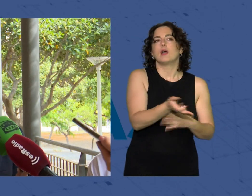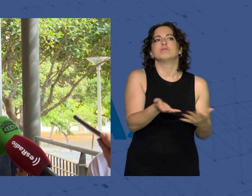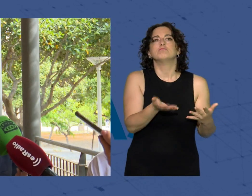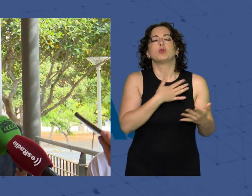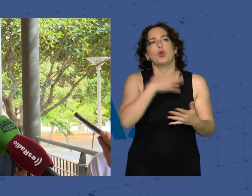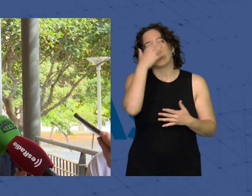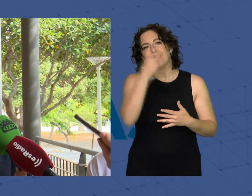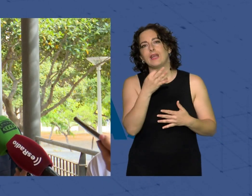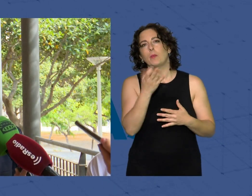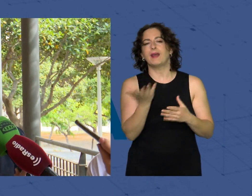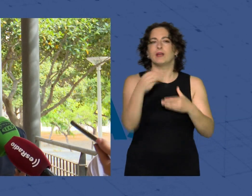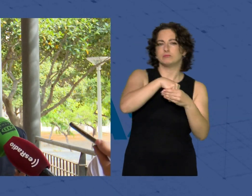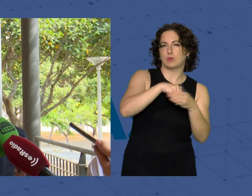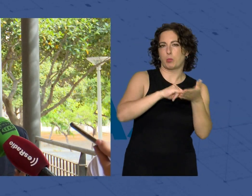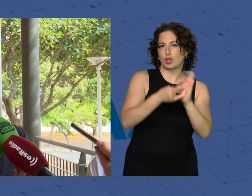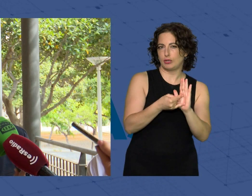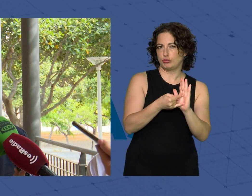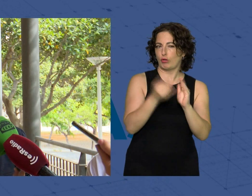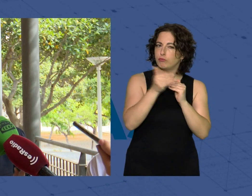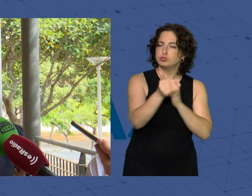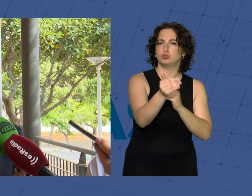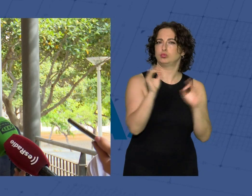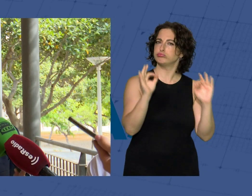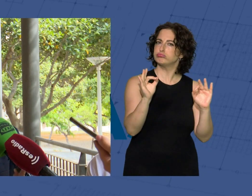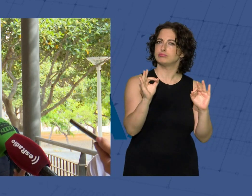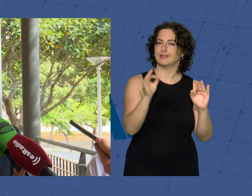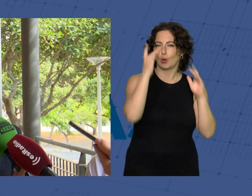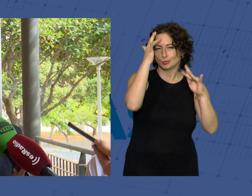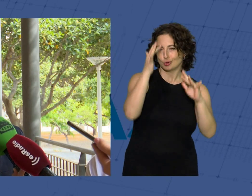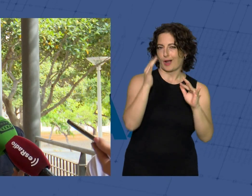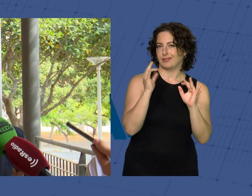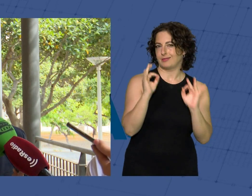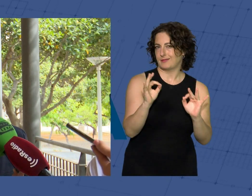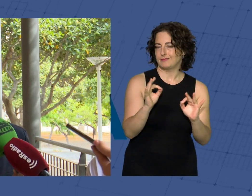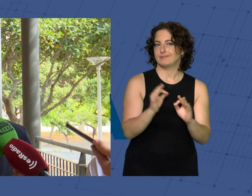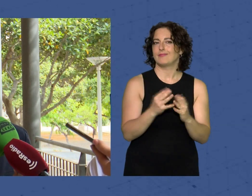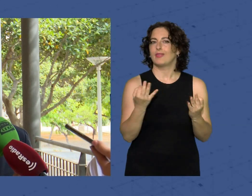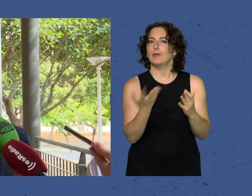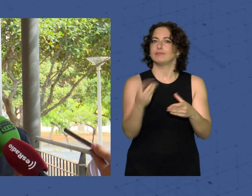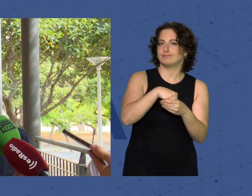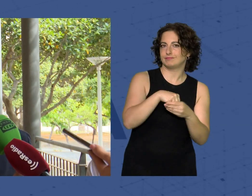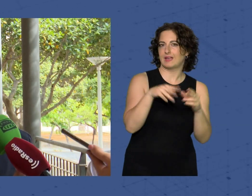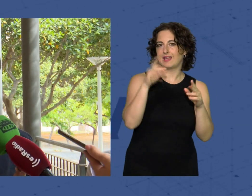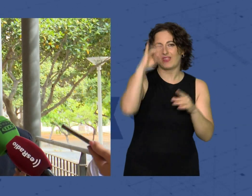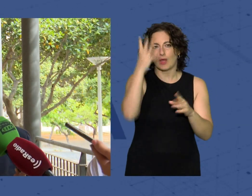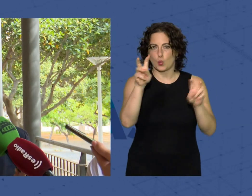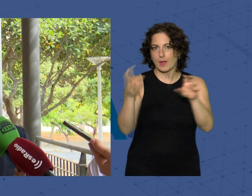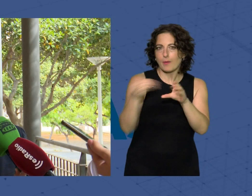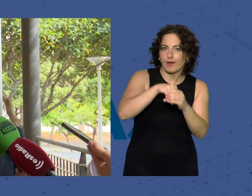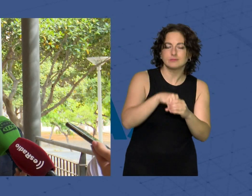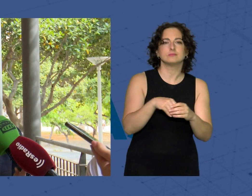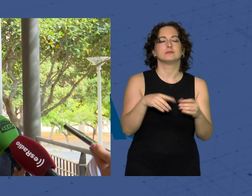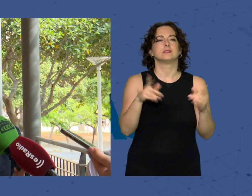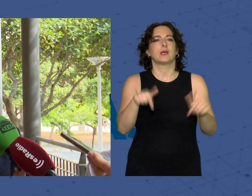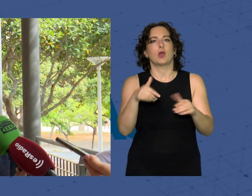para introducir un proyecto de futuro, un proyecto que sea ilusionante, hay que introducir también nuevas ideas, que introducir